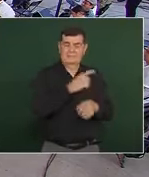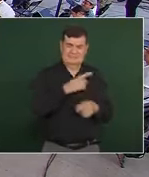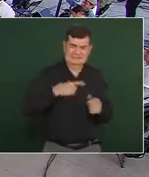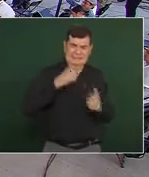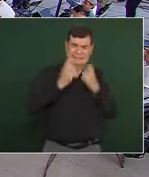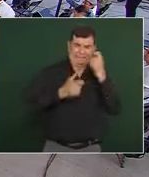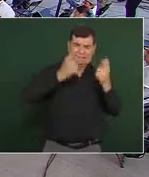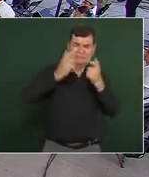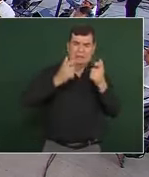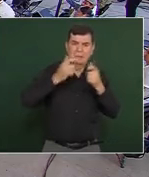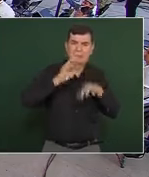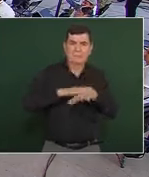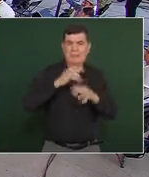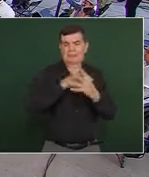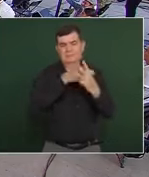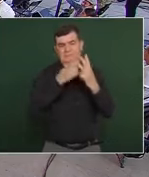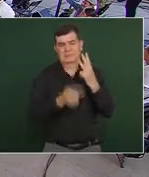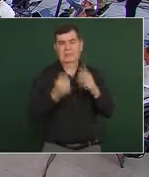endeudados a los